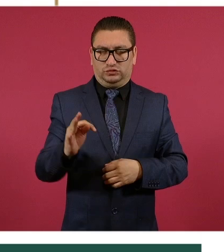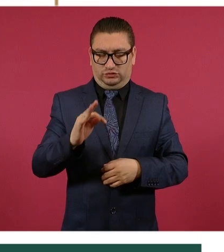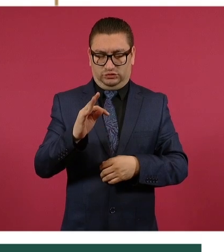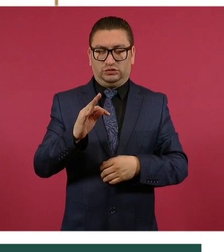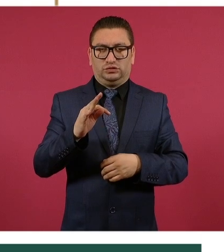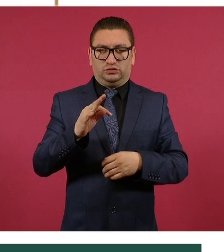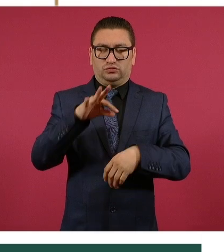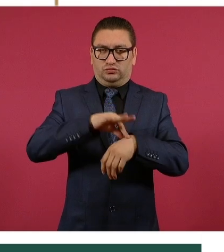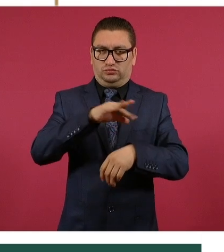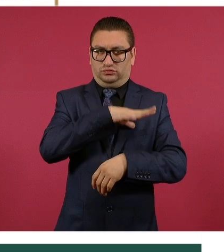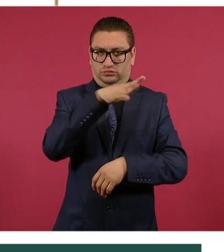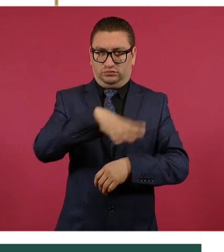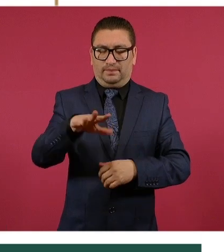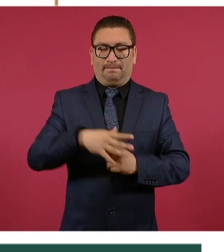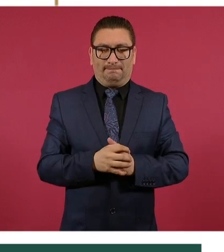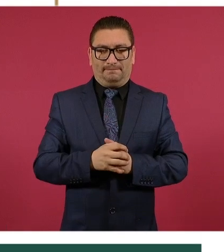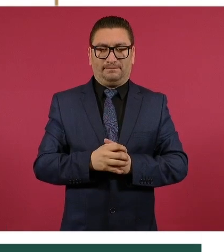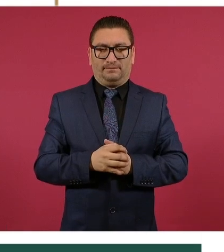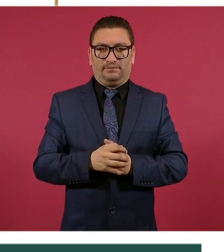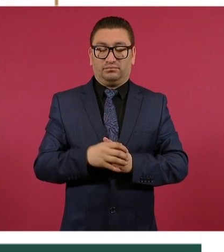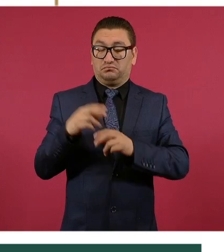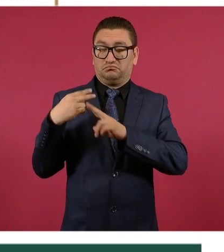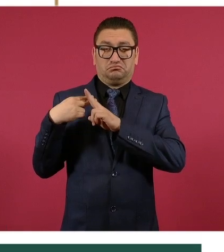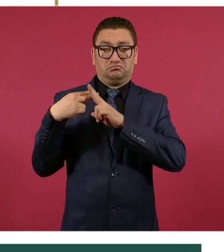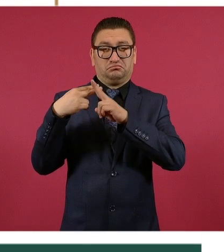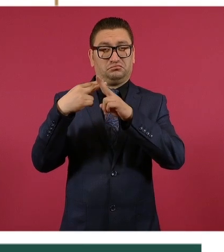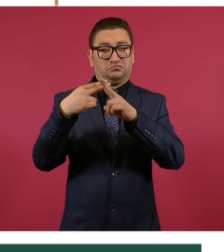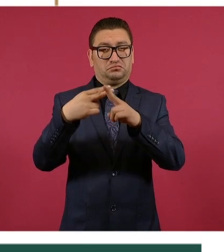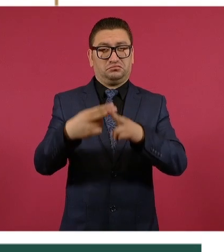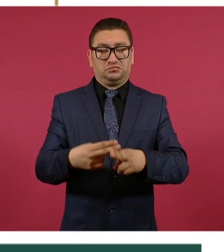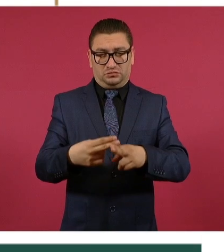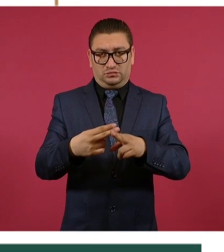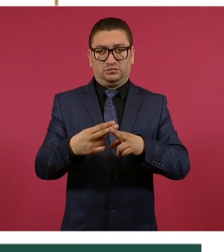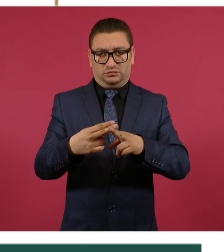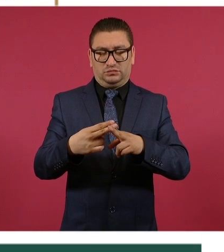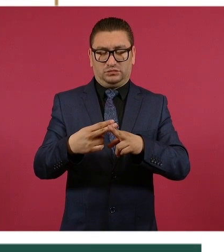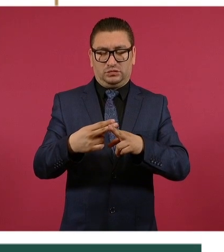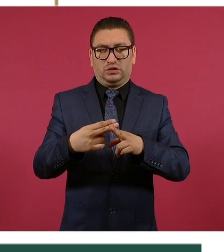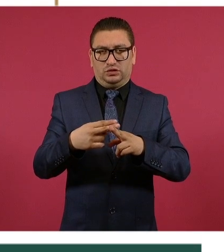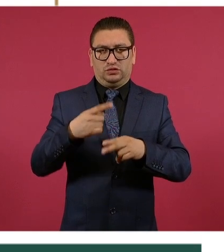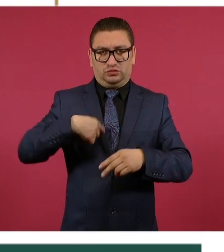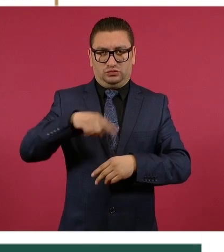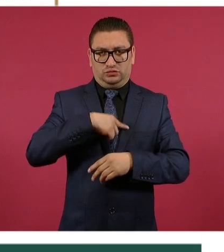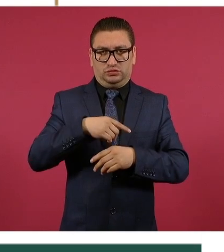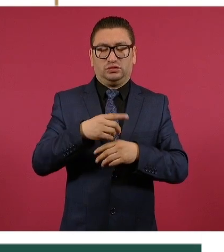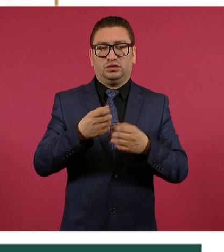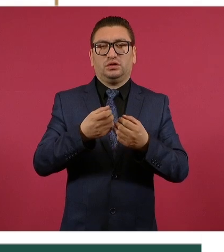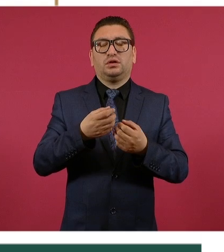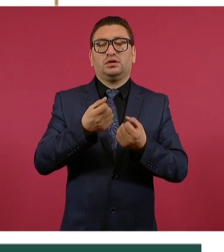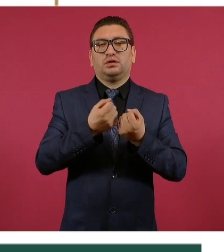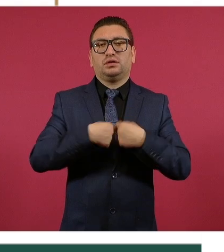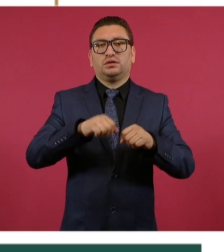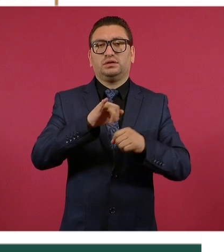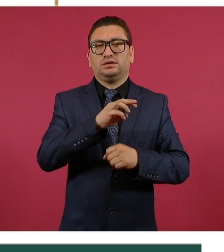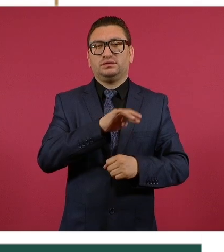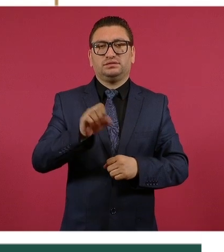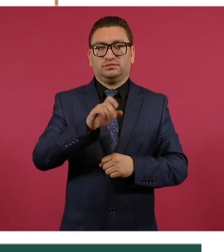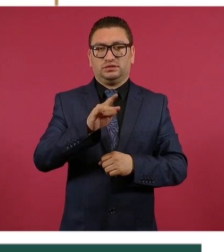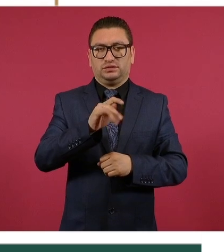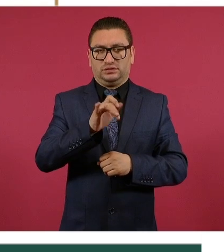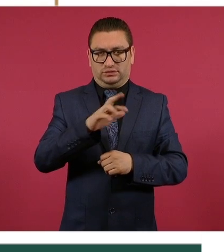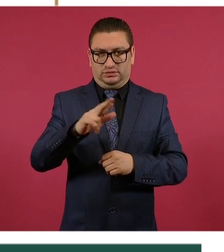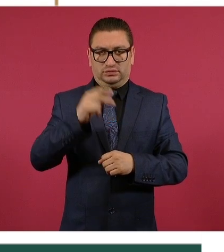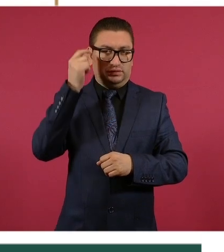médicos generales. En lo que llevamos de la implementación de IMSS Bienestar en Guerrero, ha habido